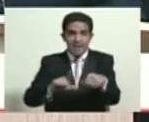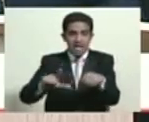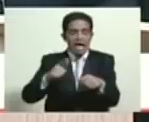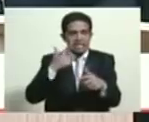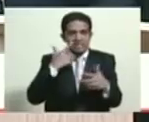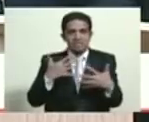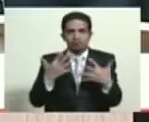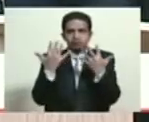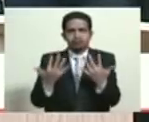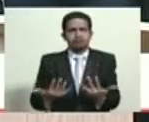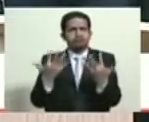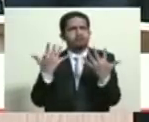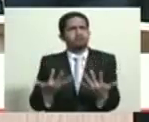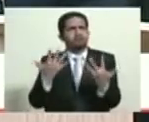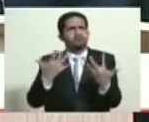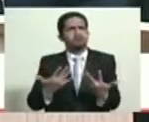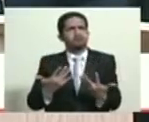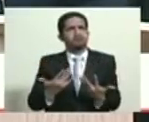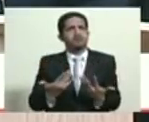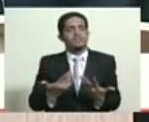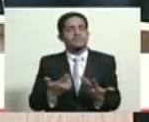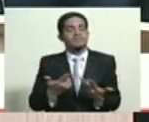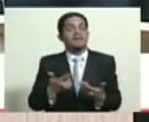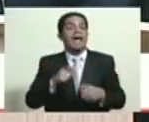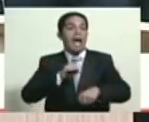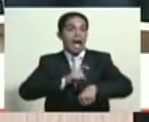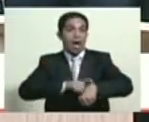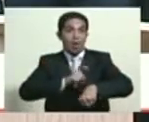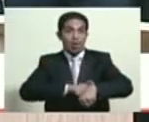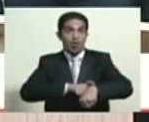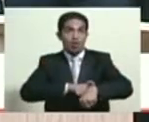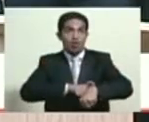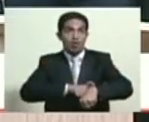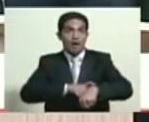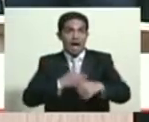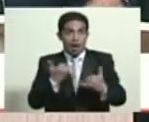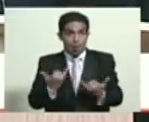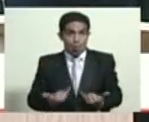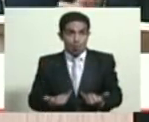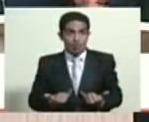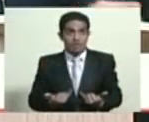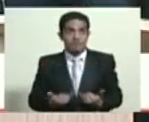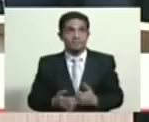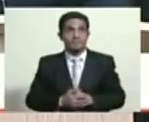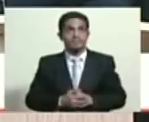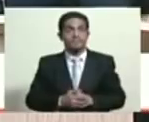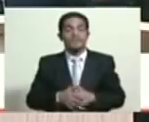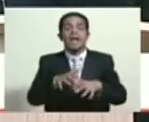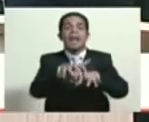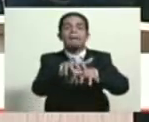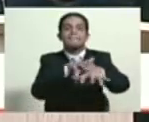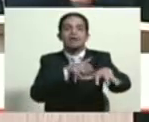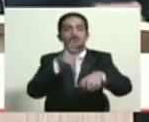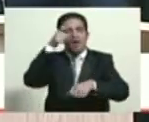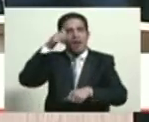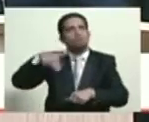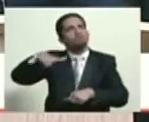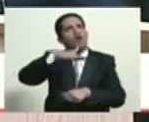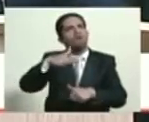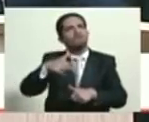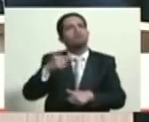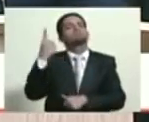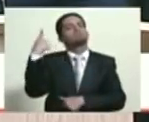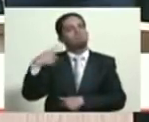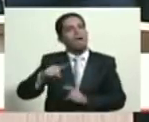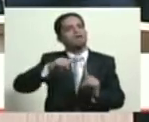A esta hora podemos decir que la inmensa mayoría del pueblo venezolano está disfrutando del